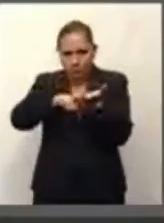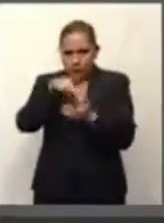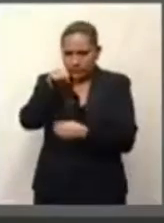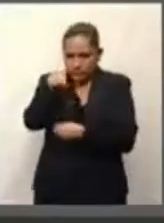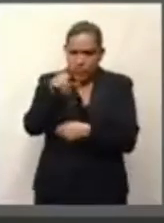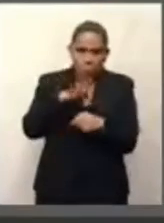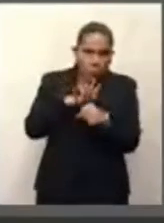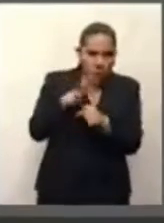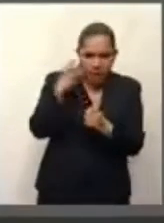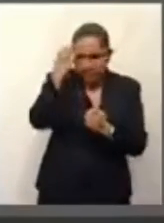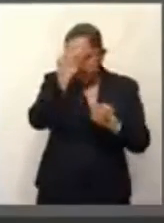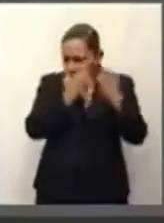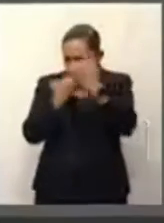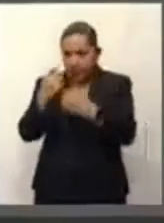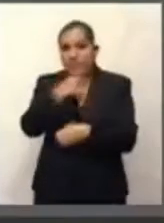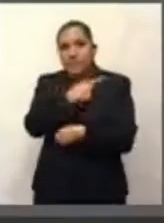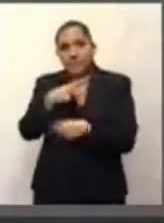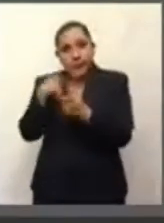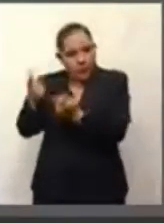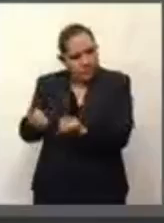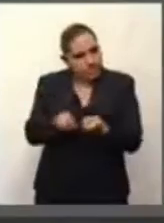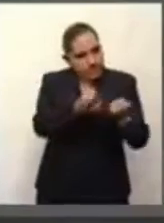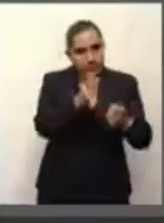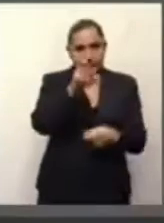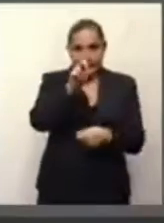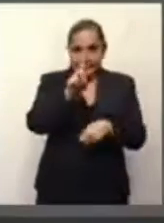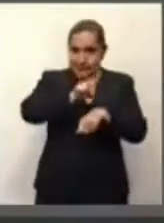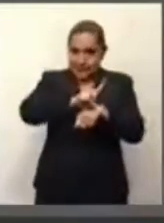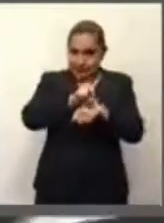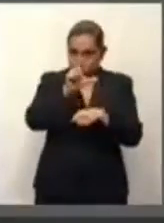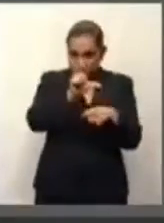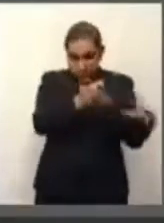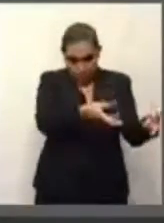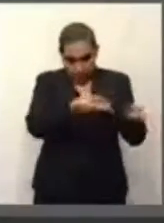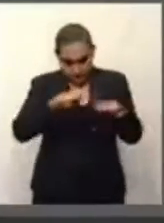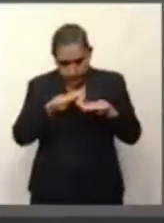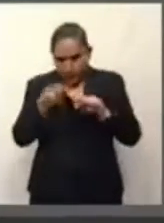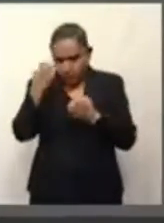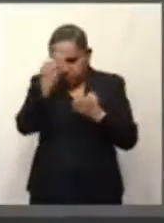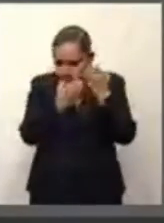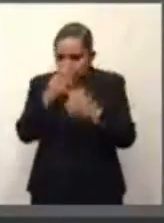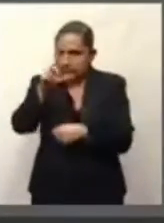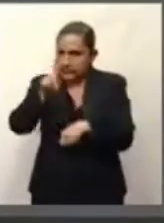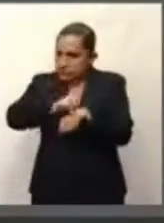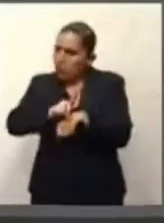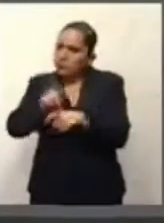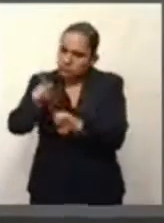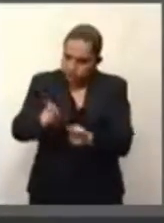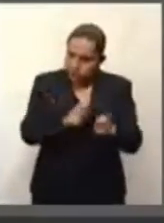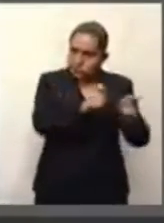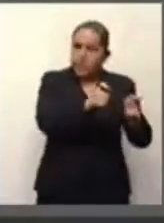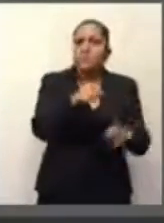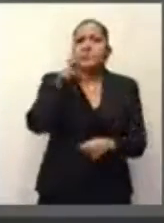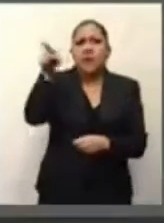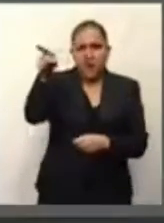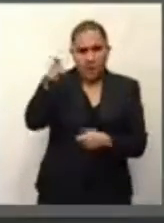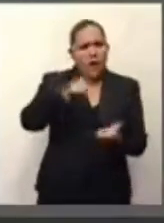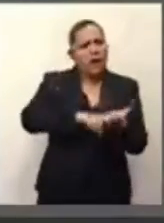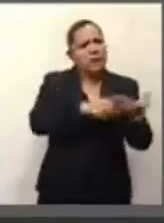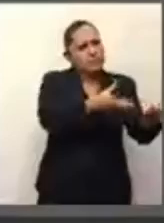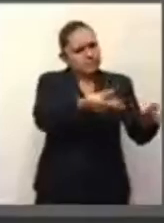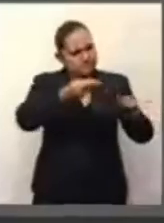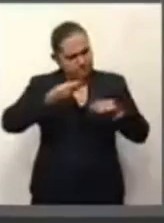origen dentro de los 30 días naturales siguientes a su recepción. Vencido este plazo, el Ejecutivo dispondrá de 10 días naturales